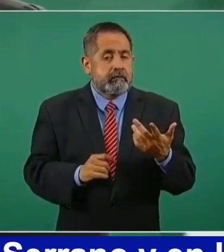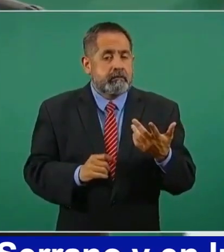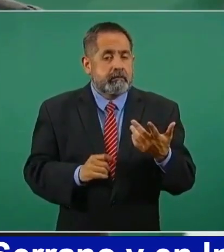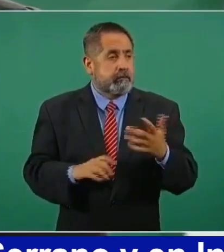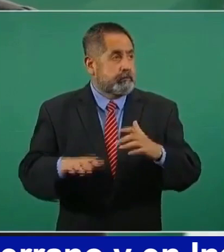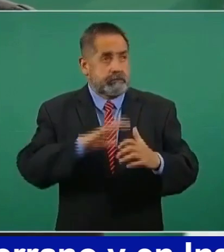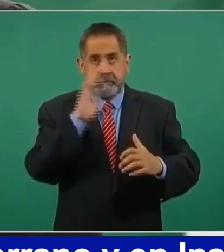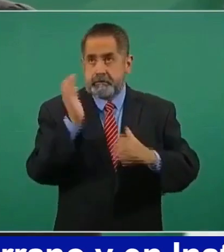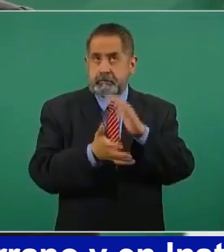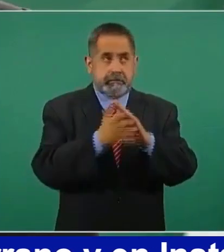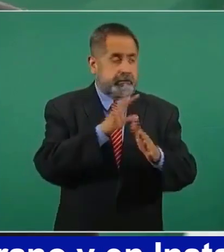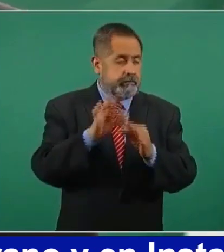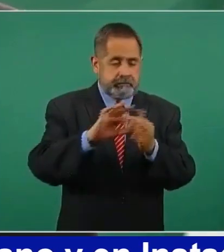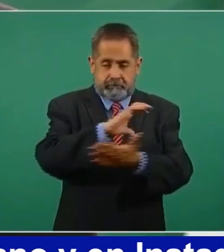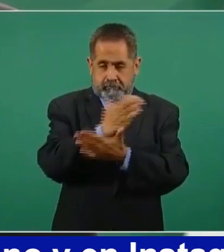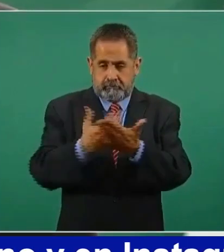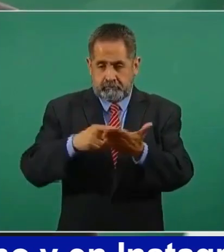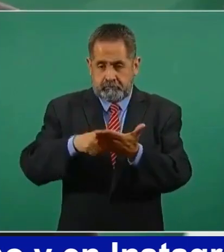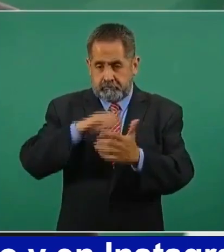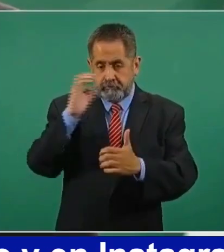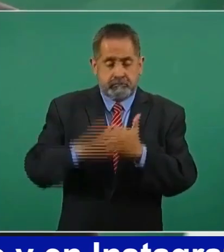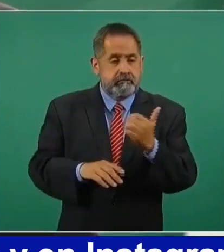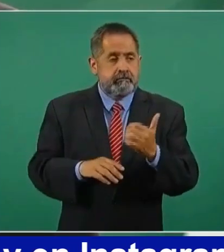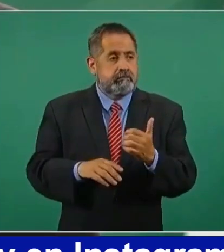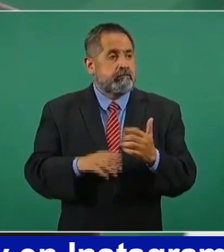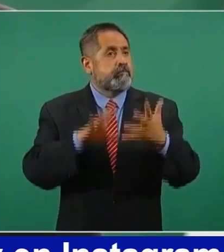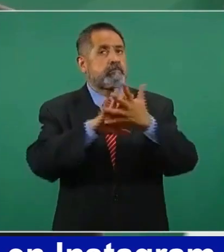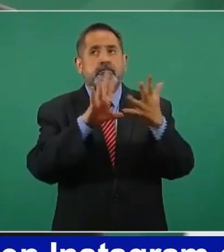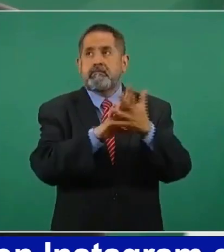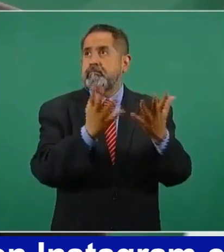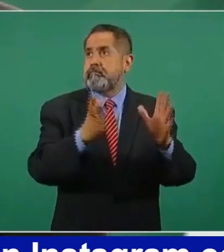cuando se terminaba el contrato,